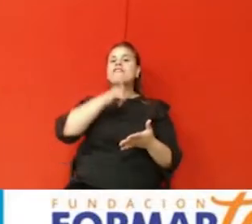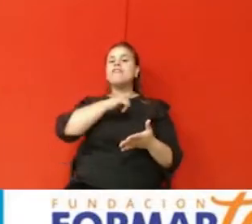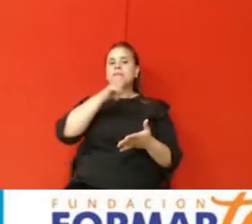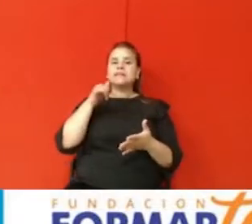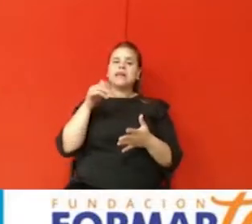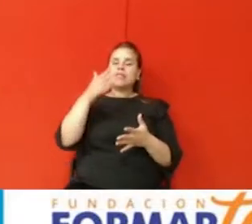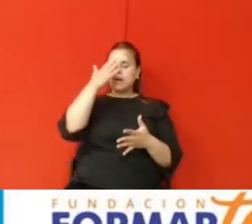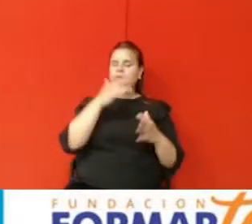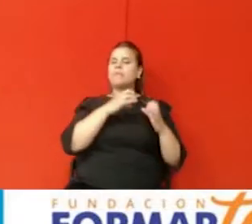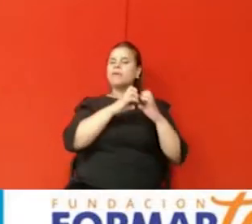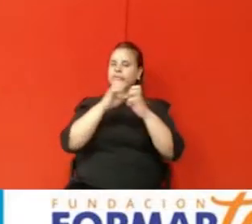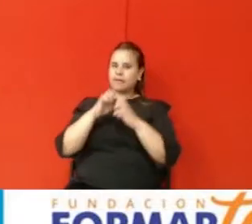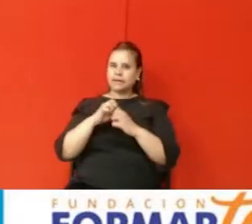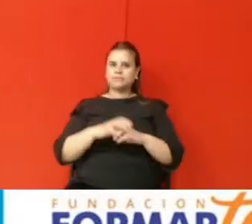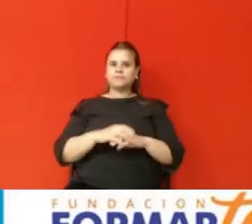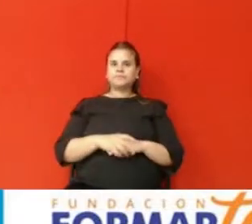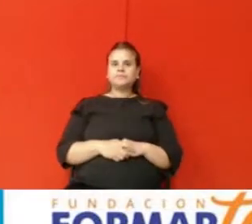poco.